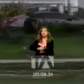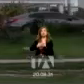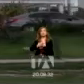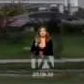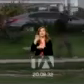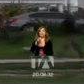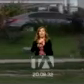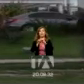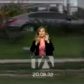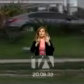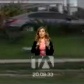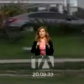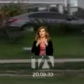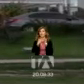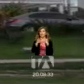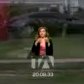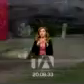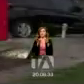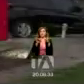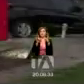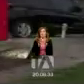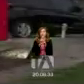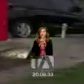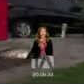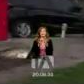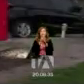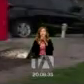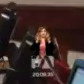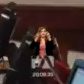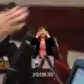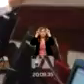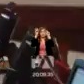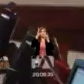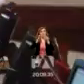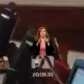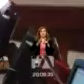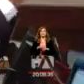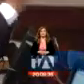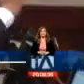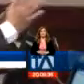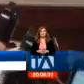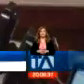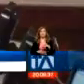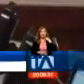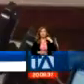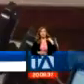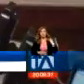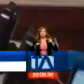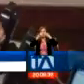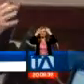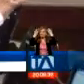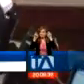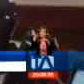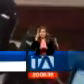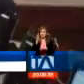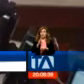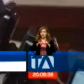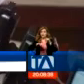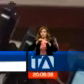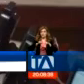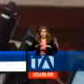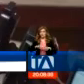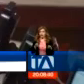a 6 años de prisión por asociación ilícita en este caso. Si esta compañía Odebrecht fue todo un